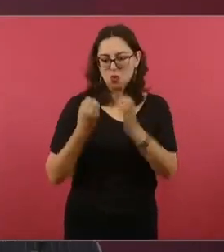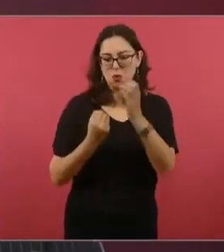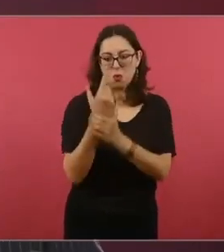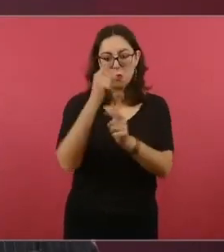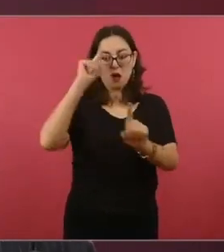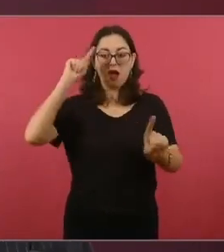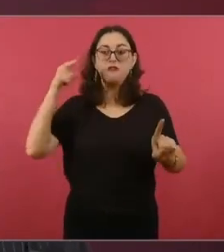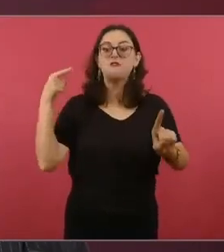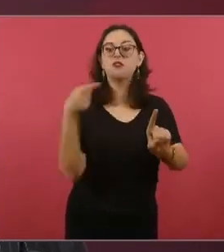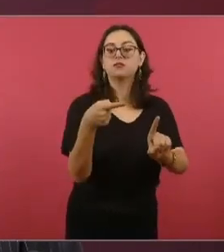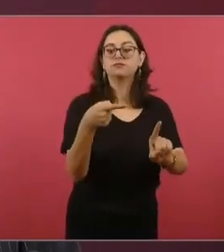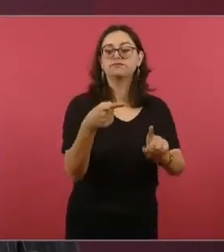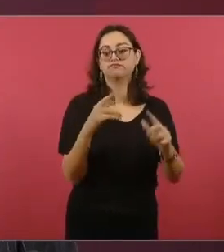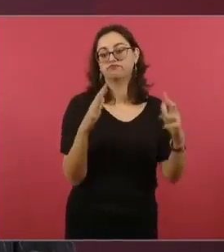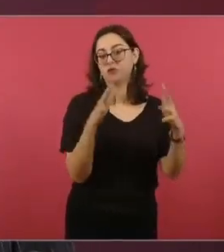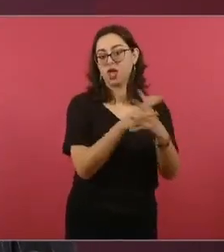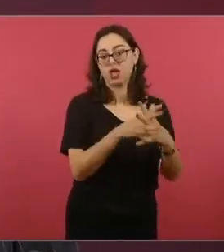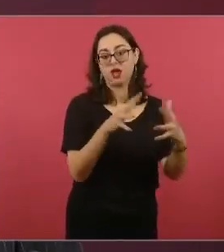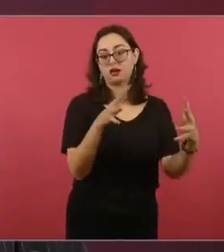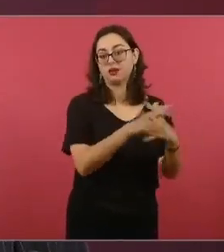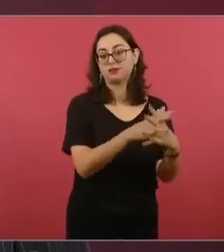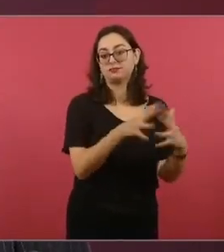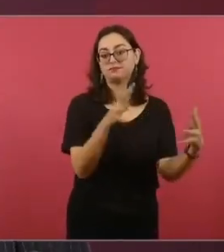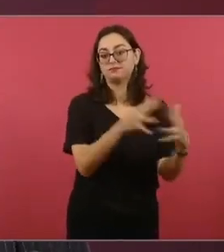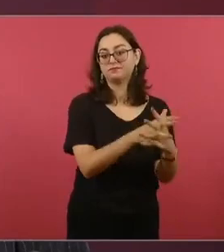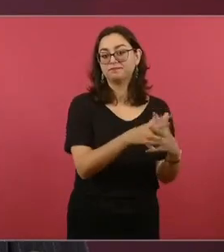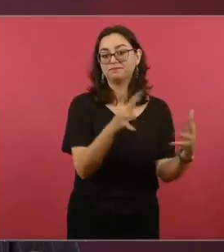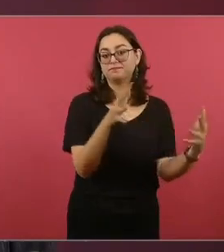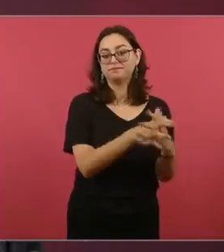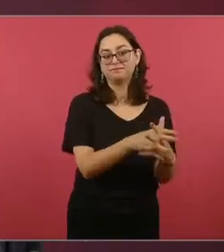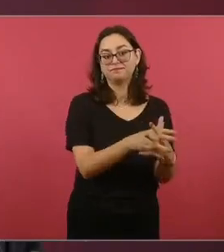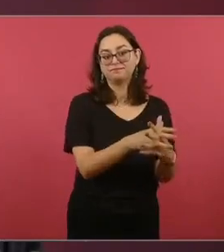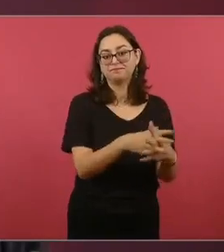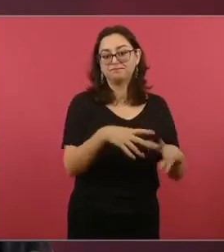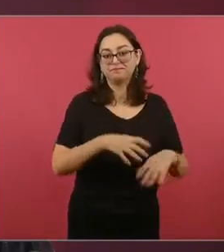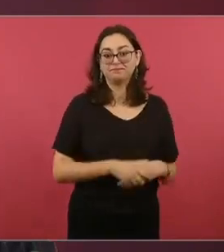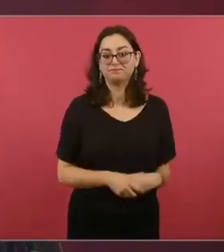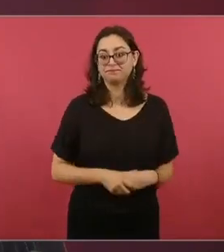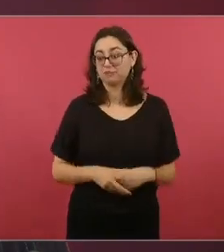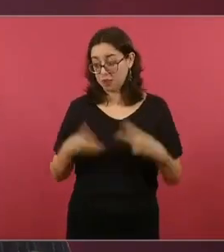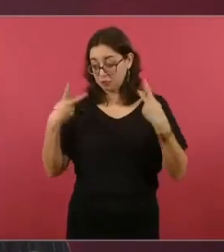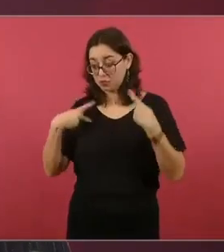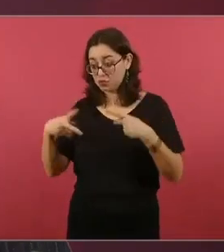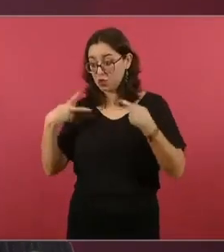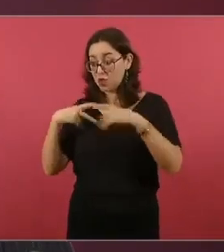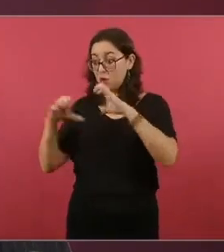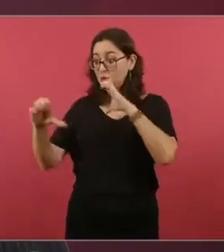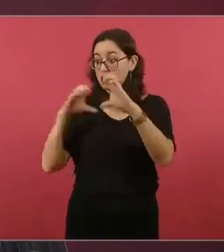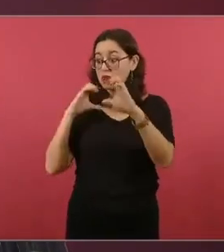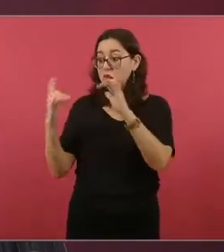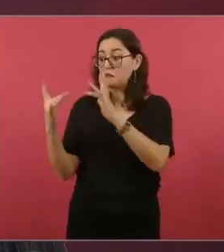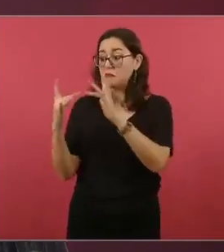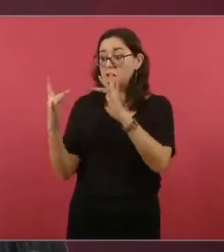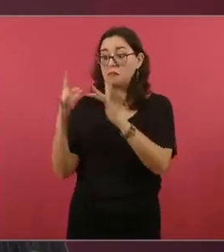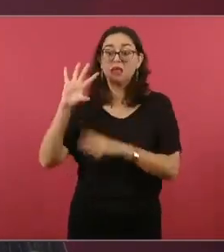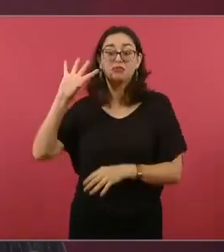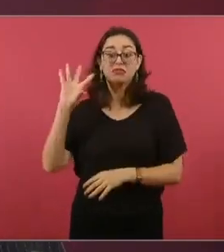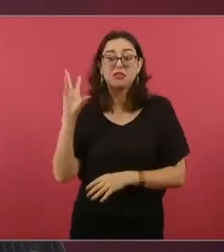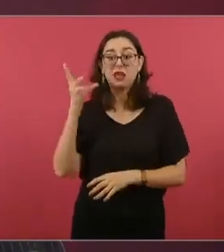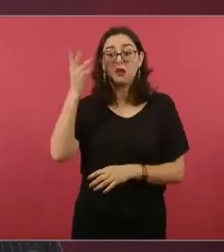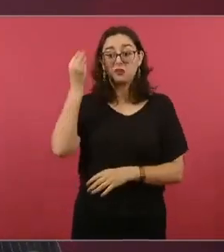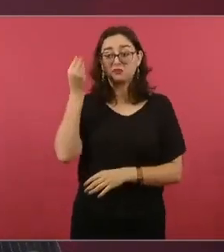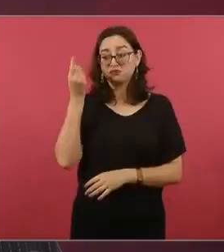Y no hay tecnología para la comunicación de las personas, que es